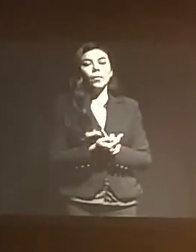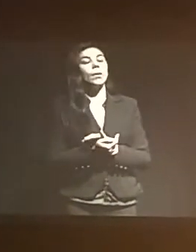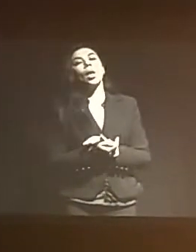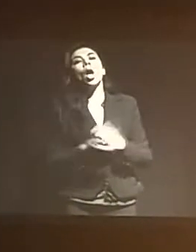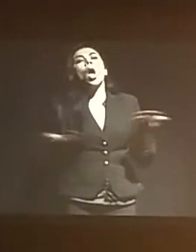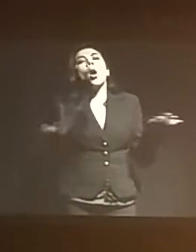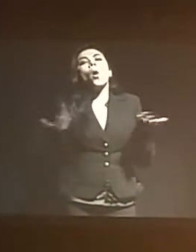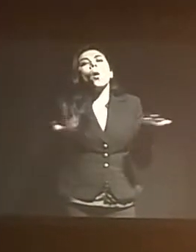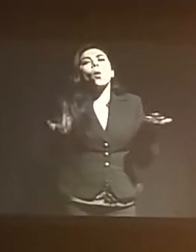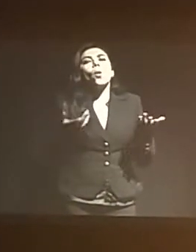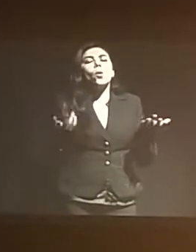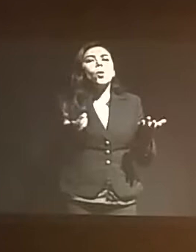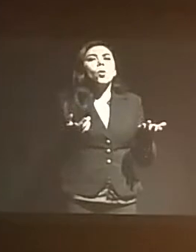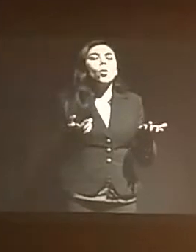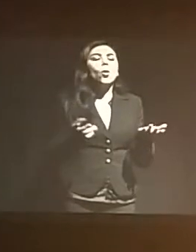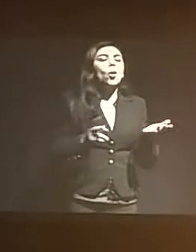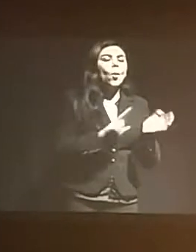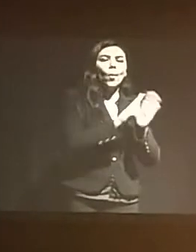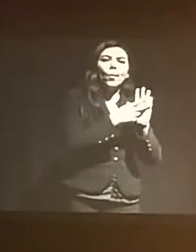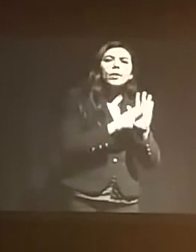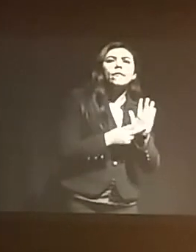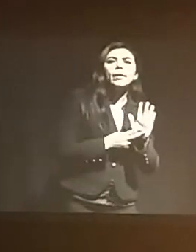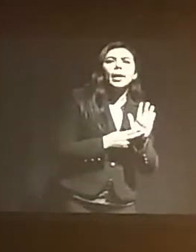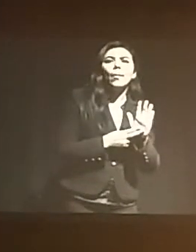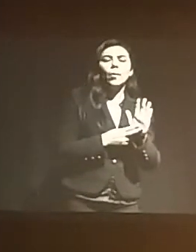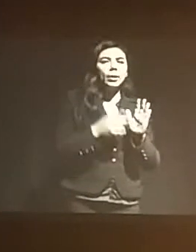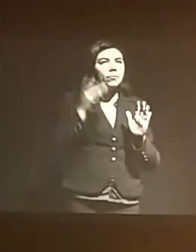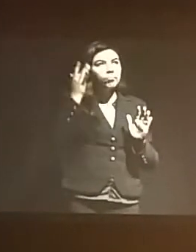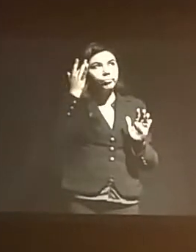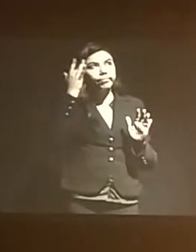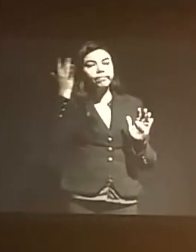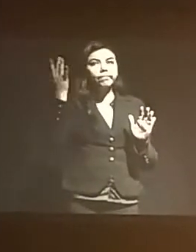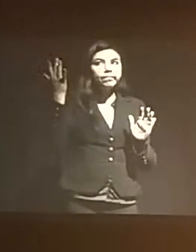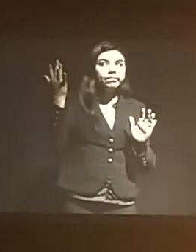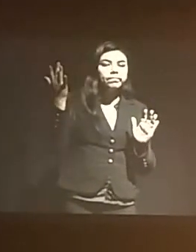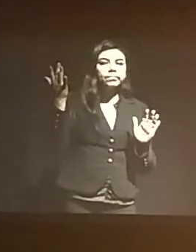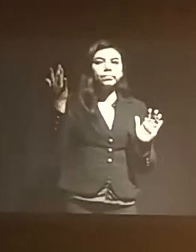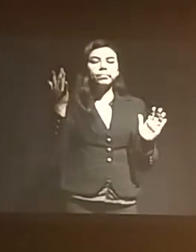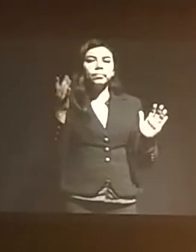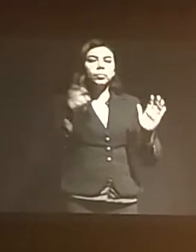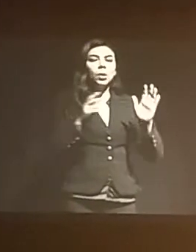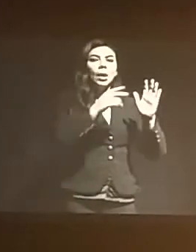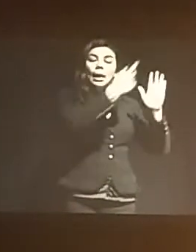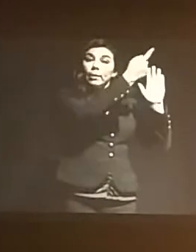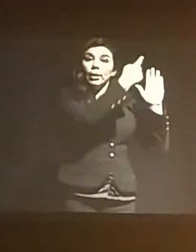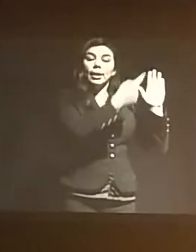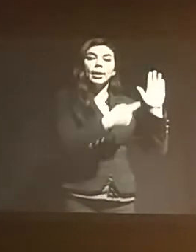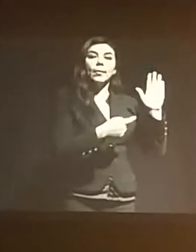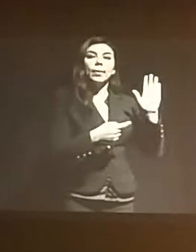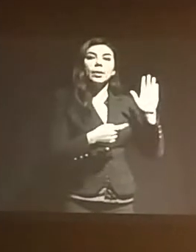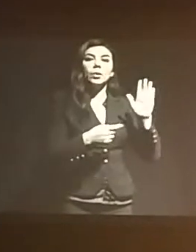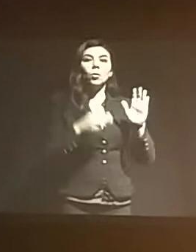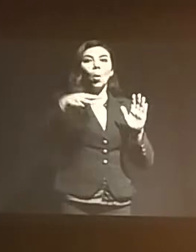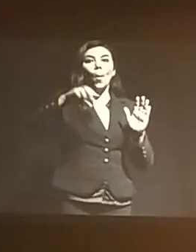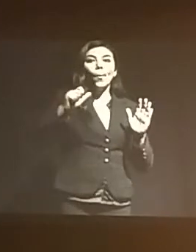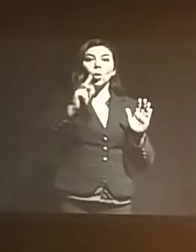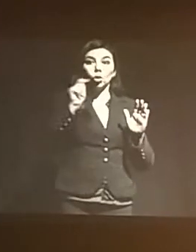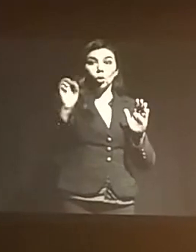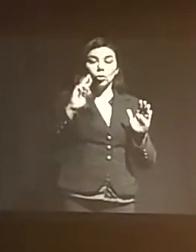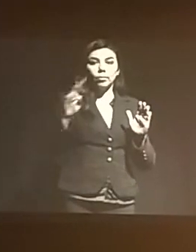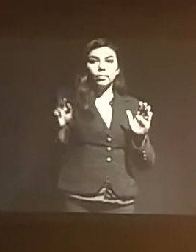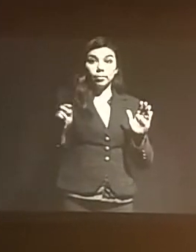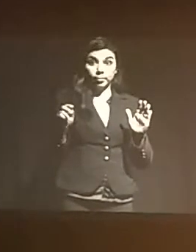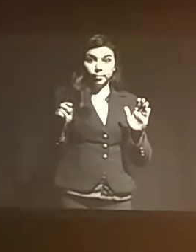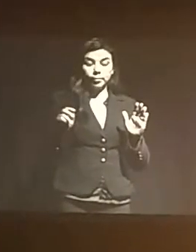Entonces, ¿cómo traducimos esto para que tenga alguna lógica? Se ocurre este esquema del motor. Porque todo sistema, toda máquina tiene que tener un